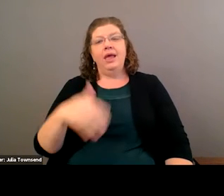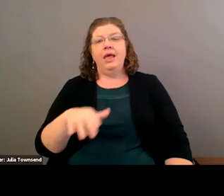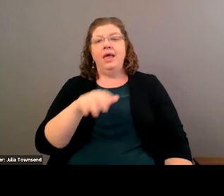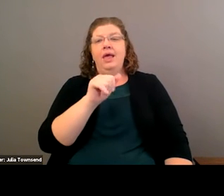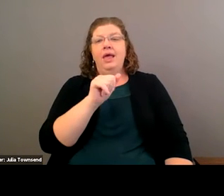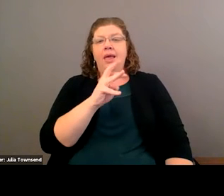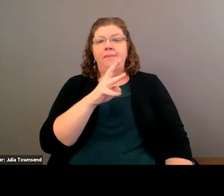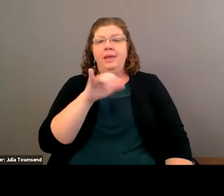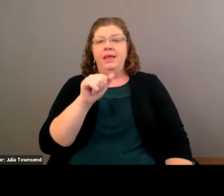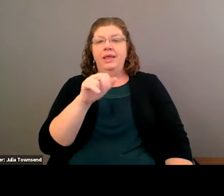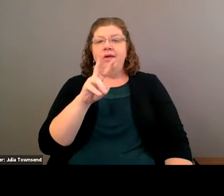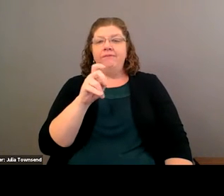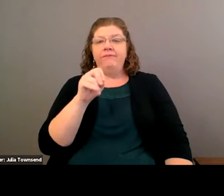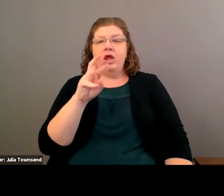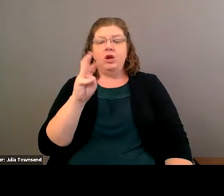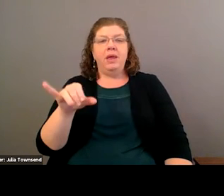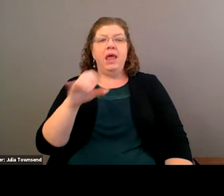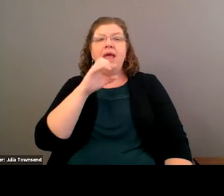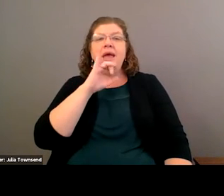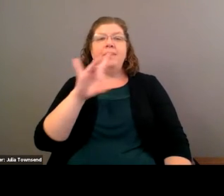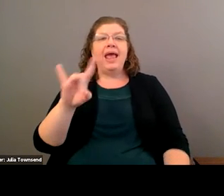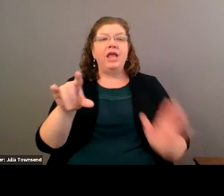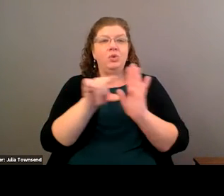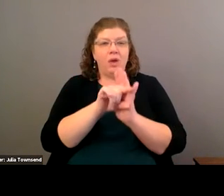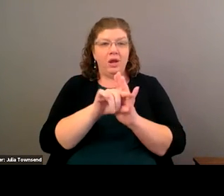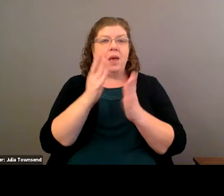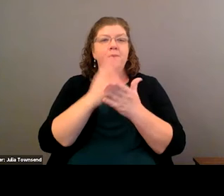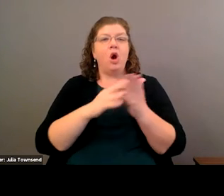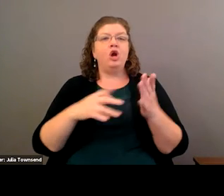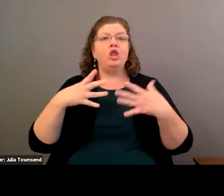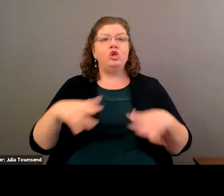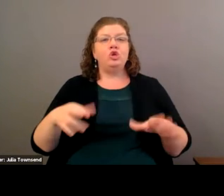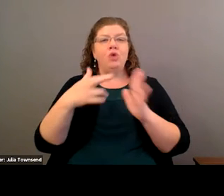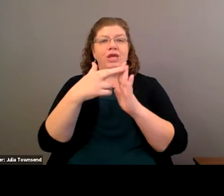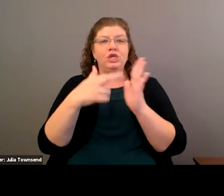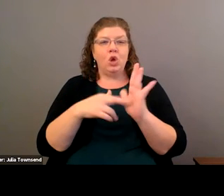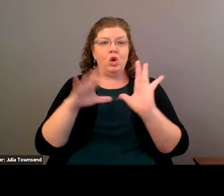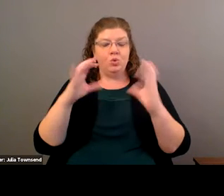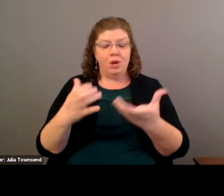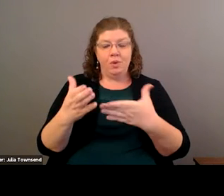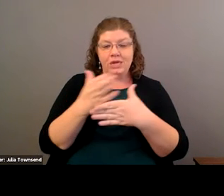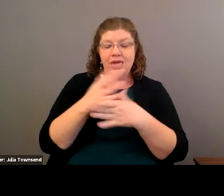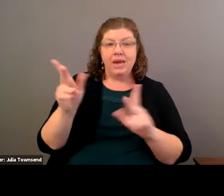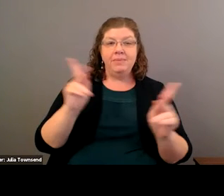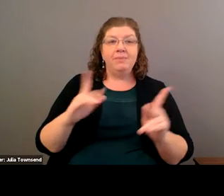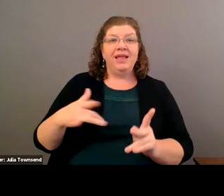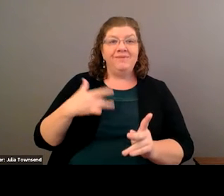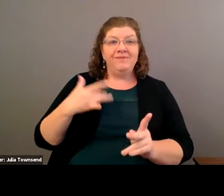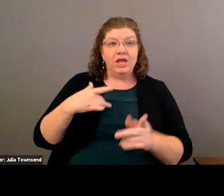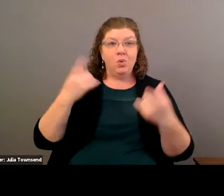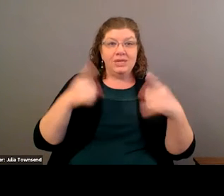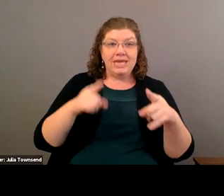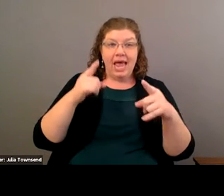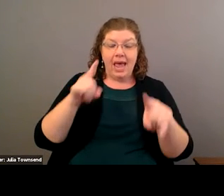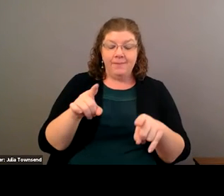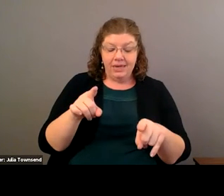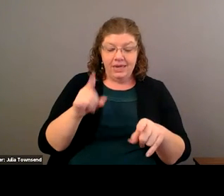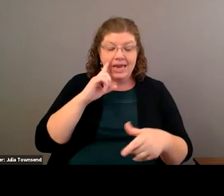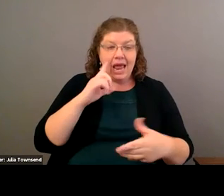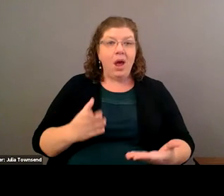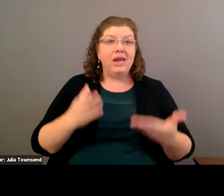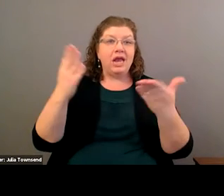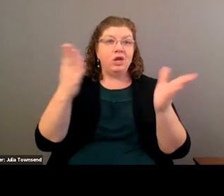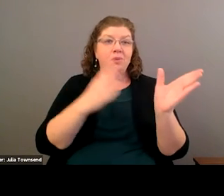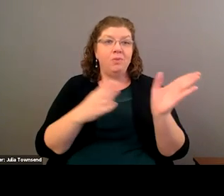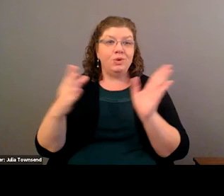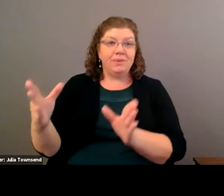Hola, yo soy también estudiante de octavo grado de Goleta Valley. Hemos hablado de cómo se siente la gente y lo que está